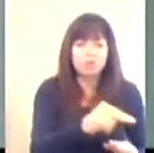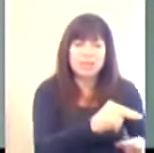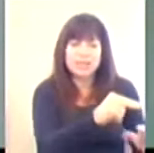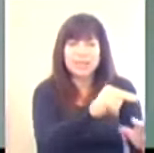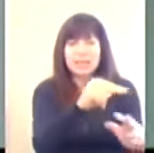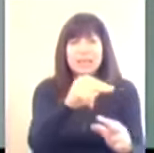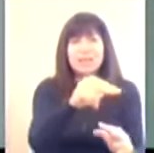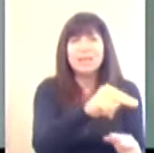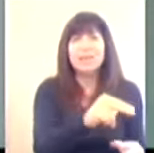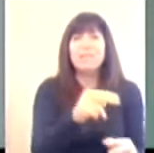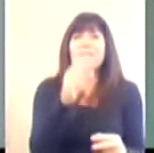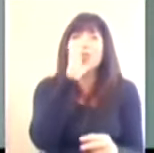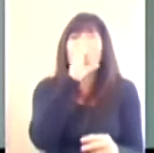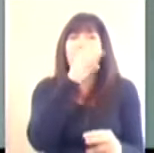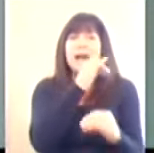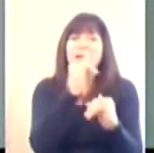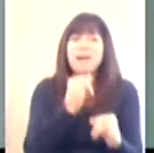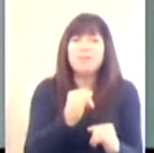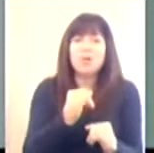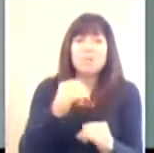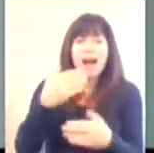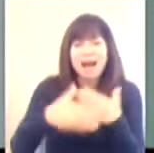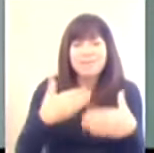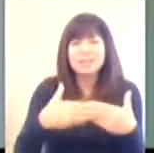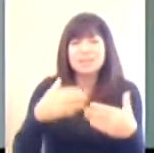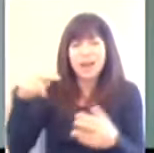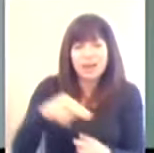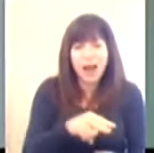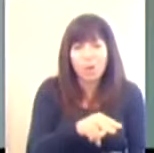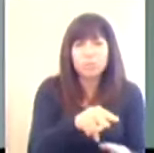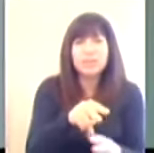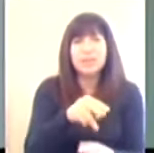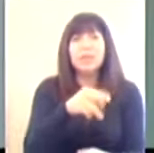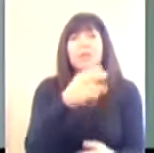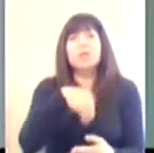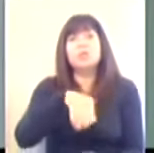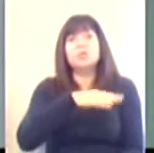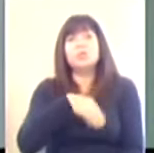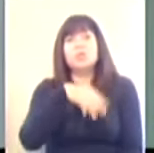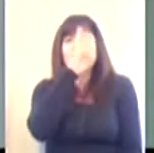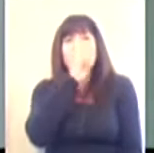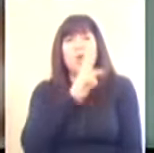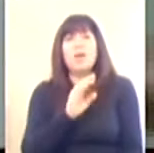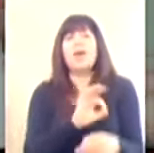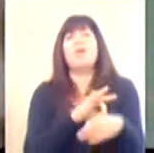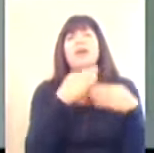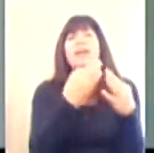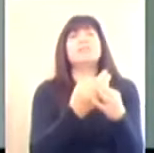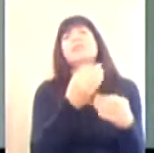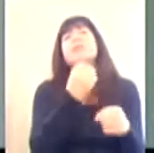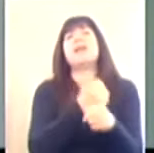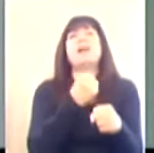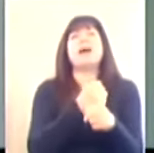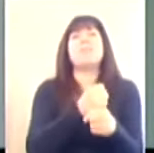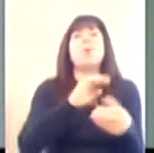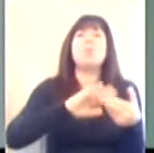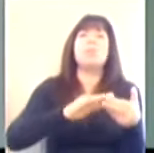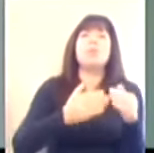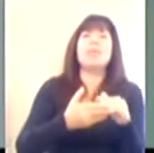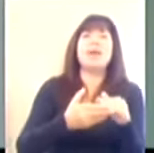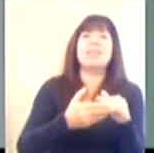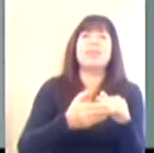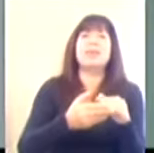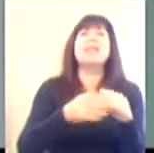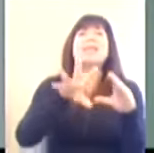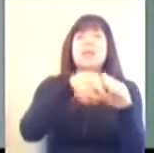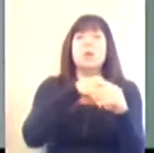buscar la forma de ir avanzando en ese cauce. El rol que tenemos desde organizaciones que trabajamos con esa comunidad, incluyendo al Estado, es hacer que